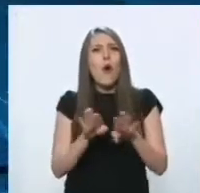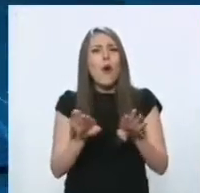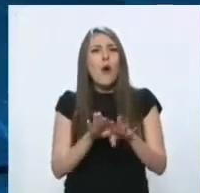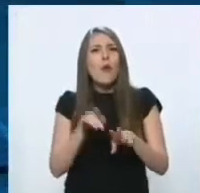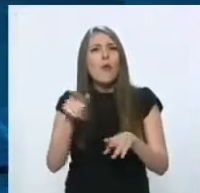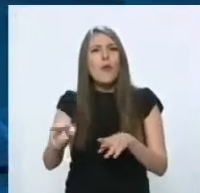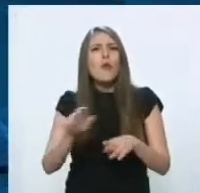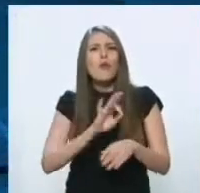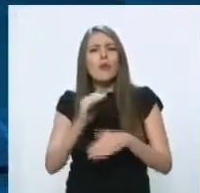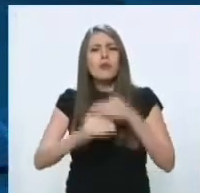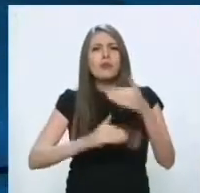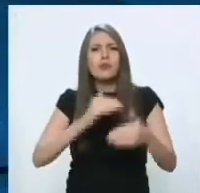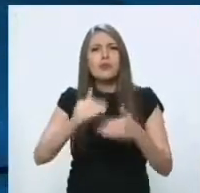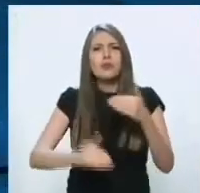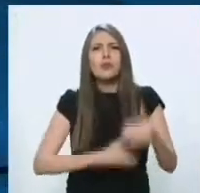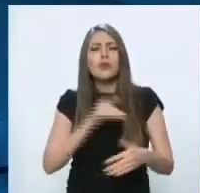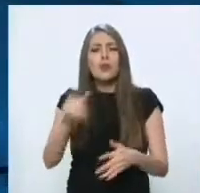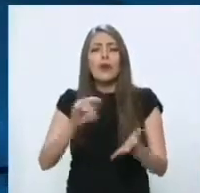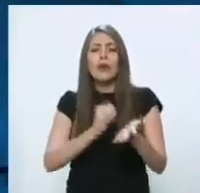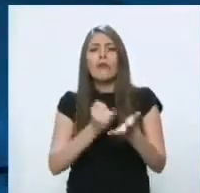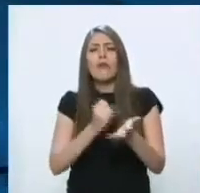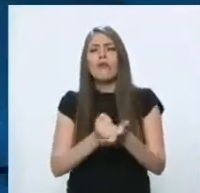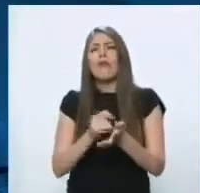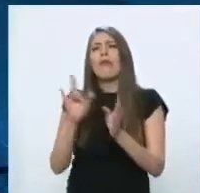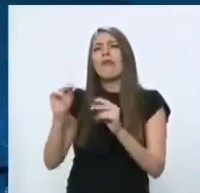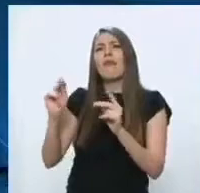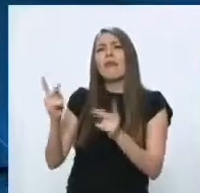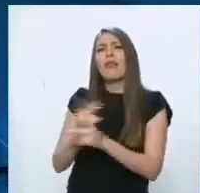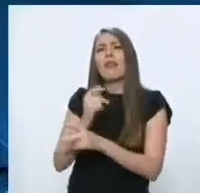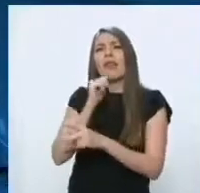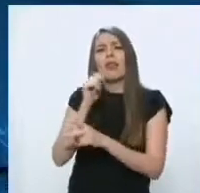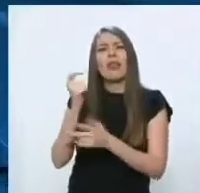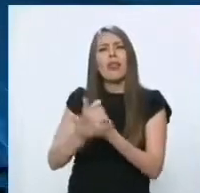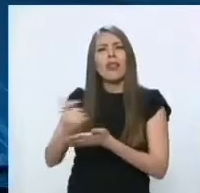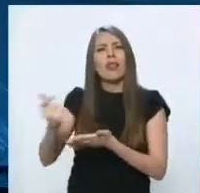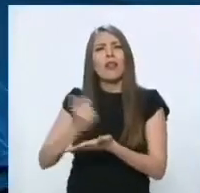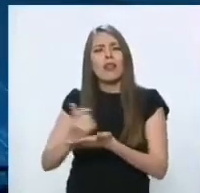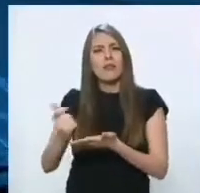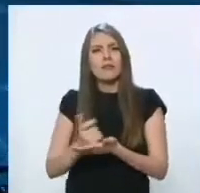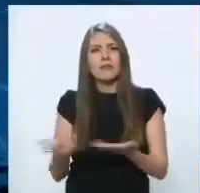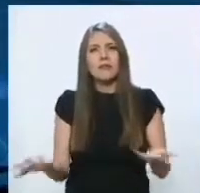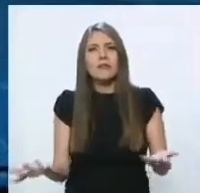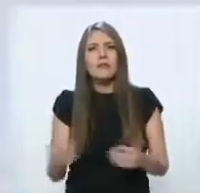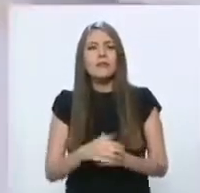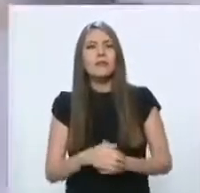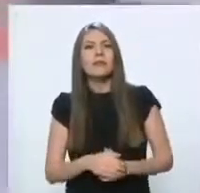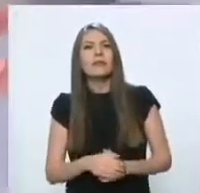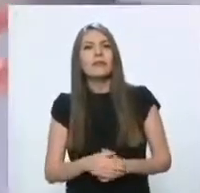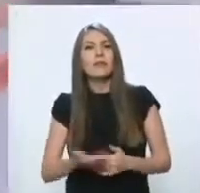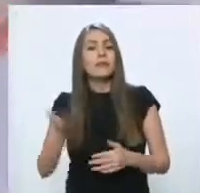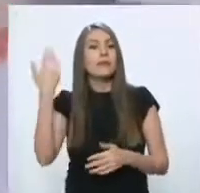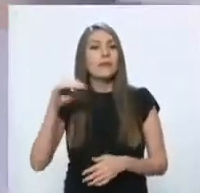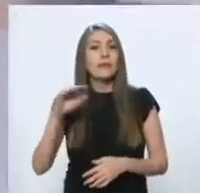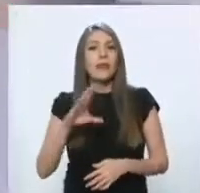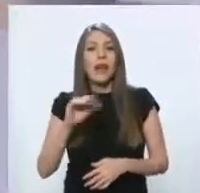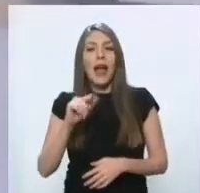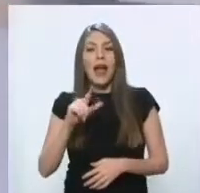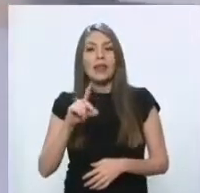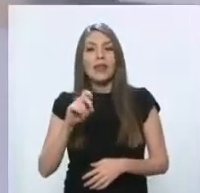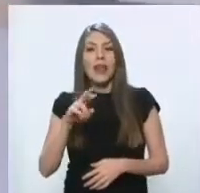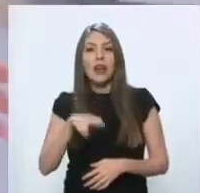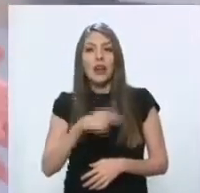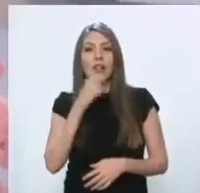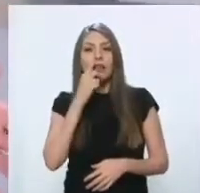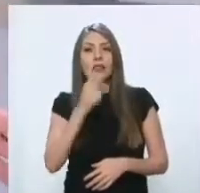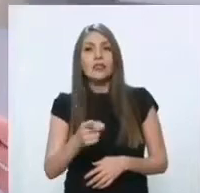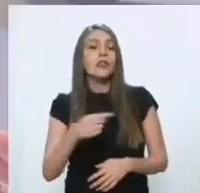los impuestos que debiste haber pagado? ¿Y por qué lo permitieron? Calderón dijo el otro día, es que yo no llegué con la fuerza. Pues no se puede llegar con la fuerza,